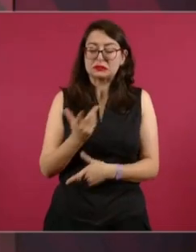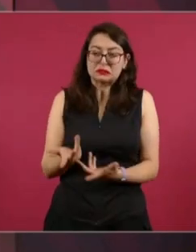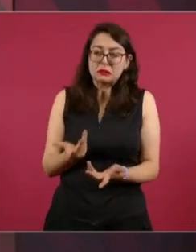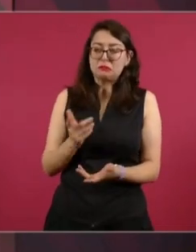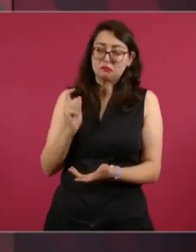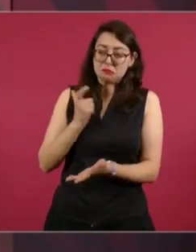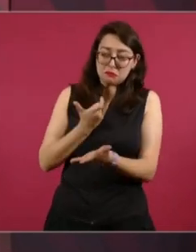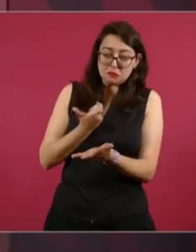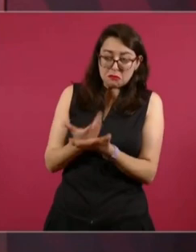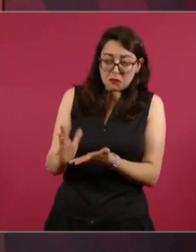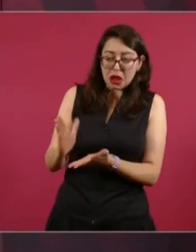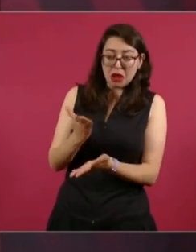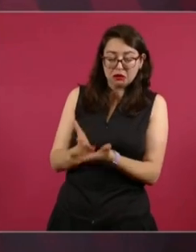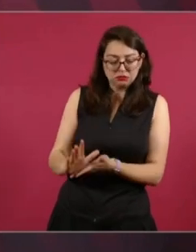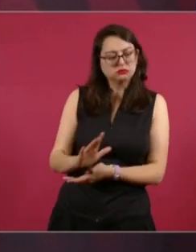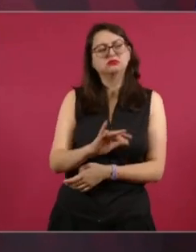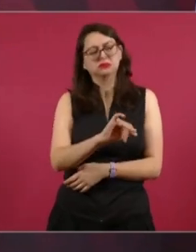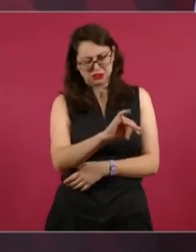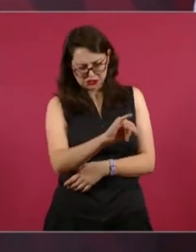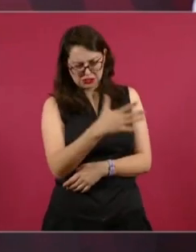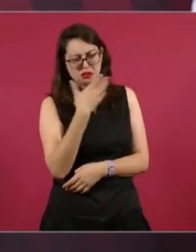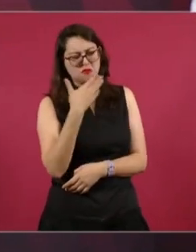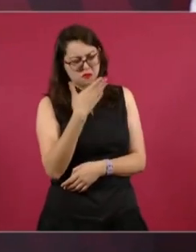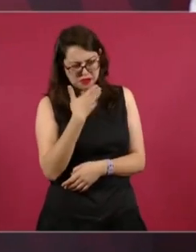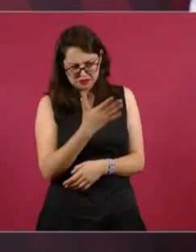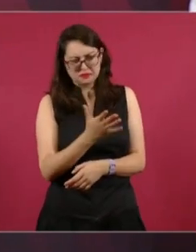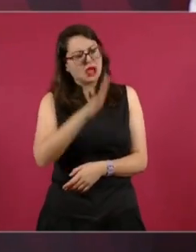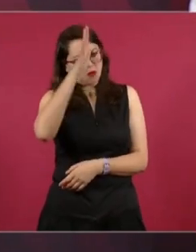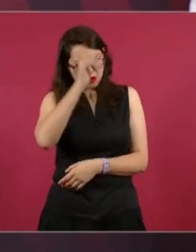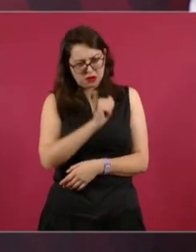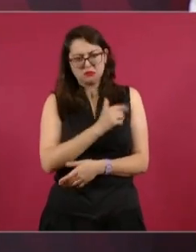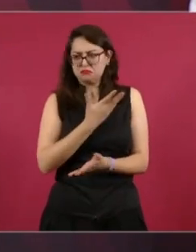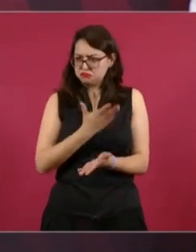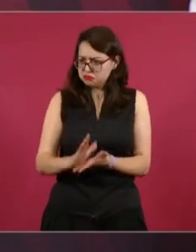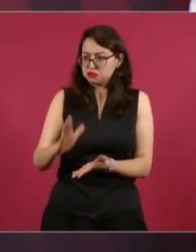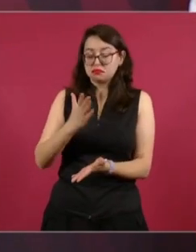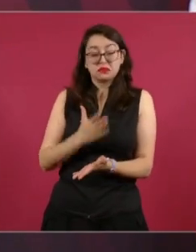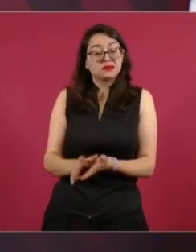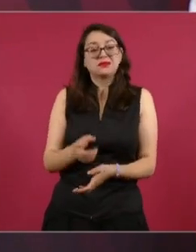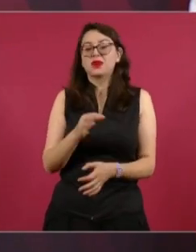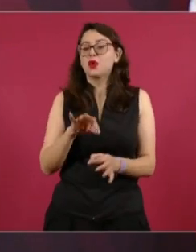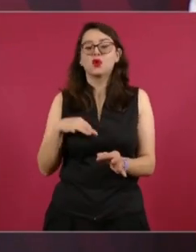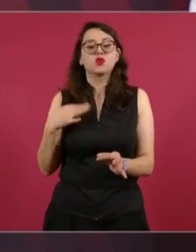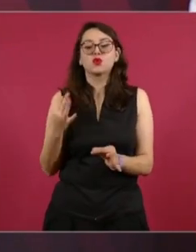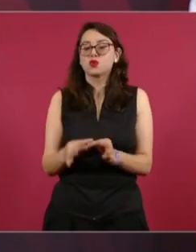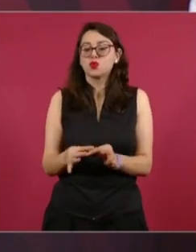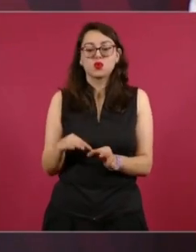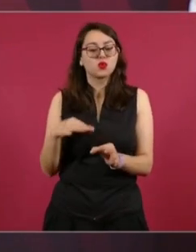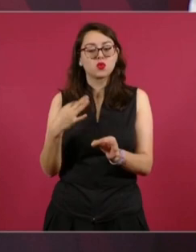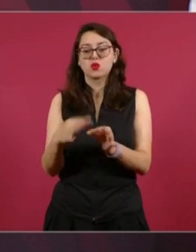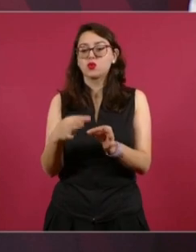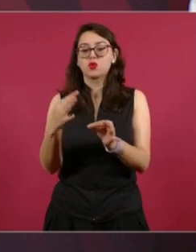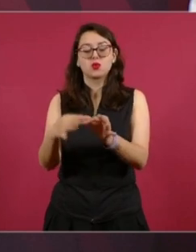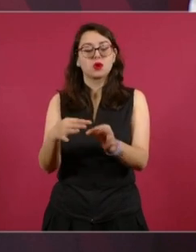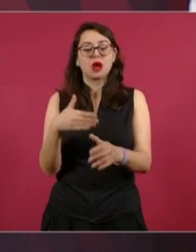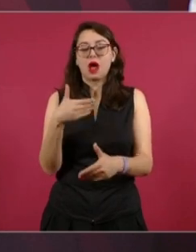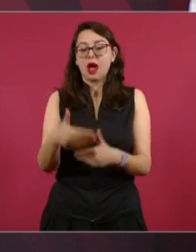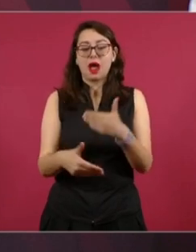y están poniéndose al día, al corriente. Se ha avanzado muchísimo en